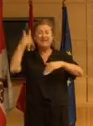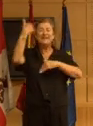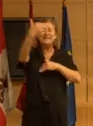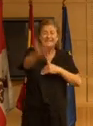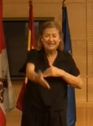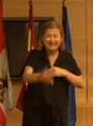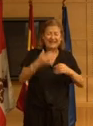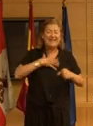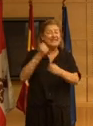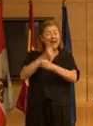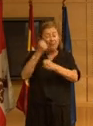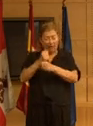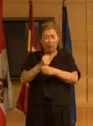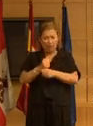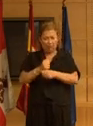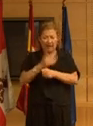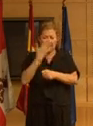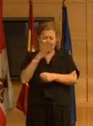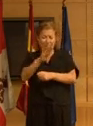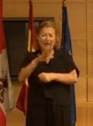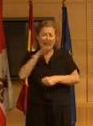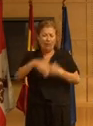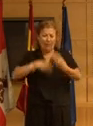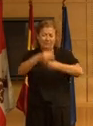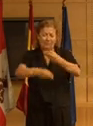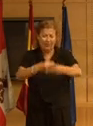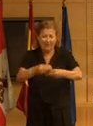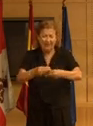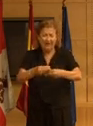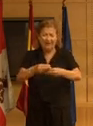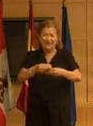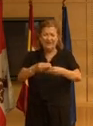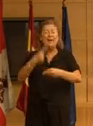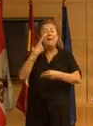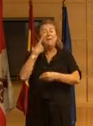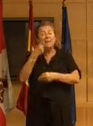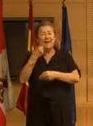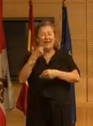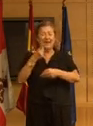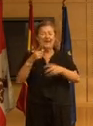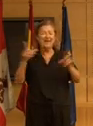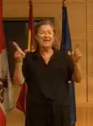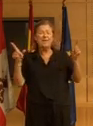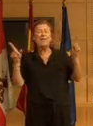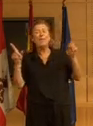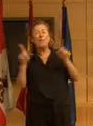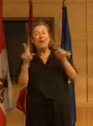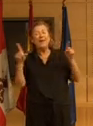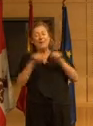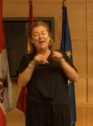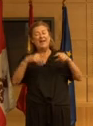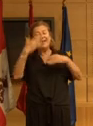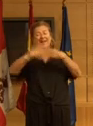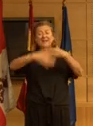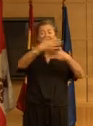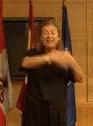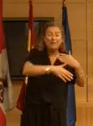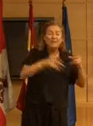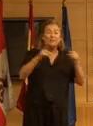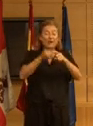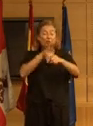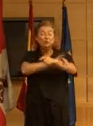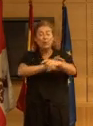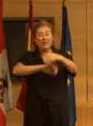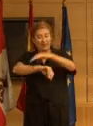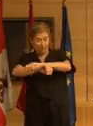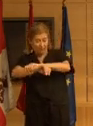a la siguiente gran tarea que tenemos por delante, a ver el elefante que tenemos en la habitación, que son las